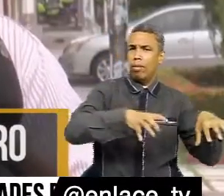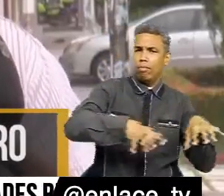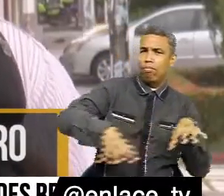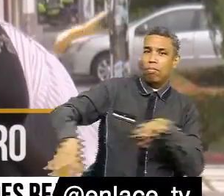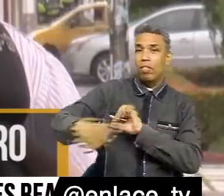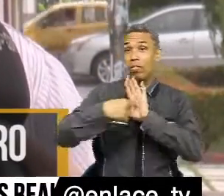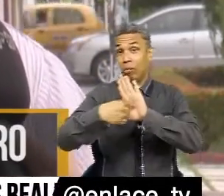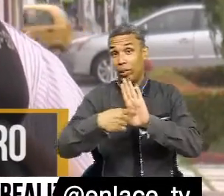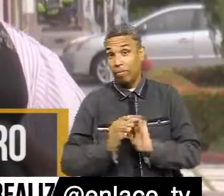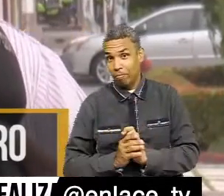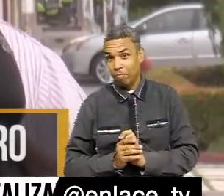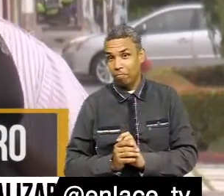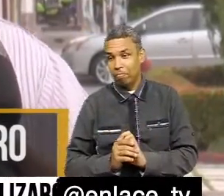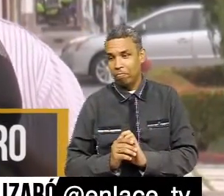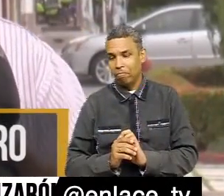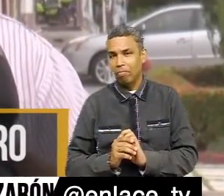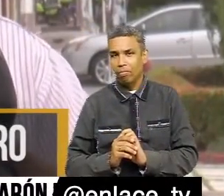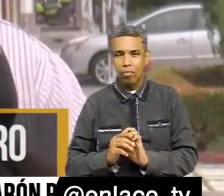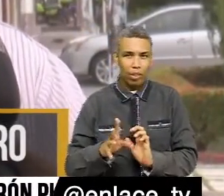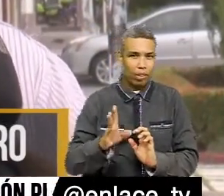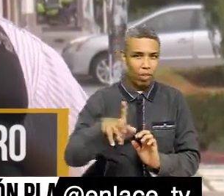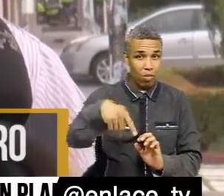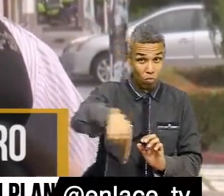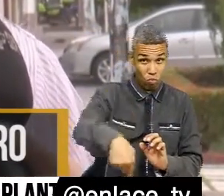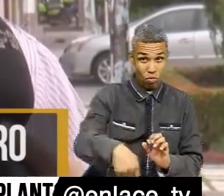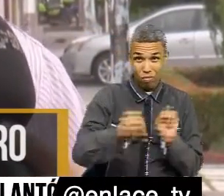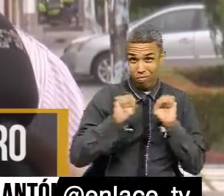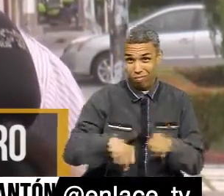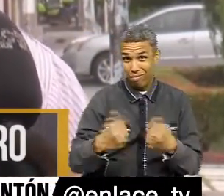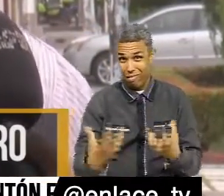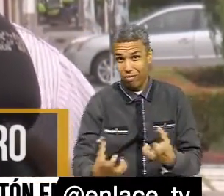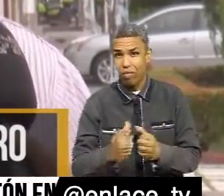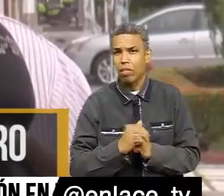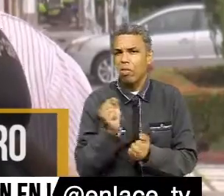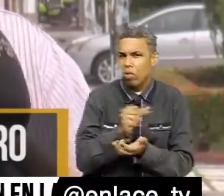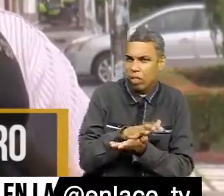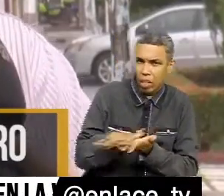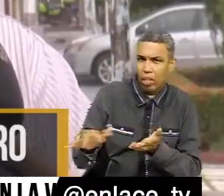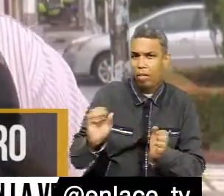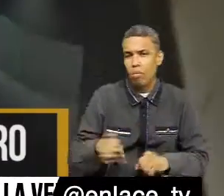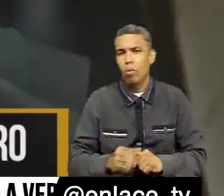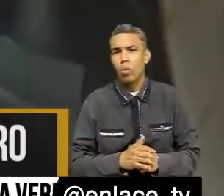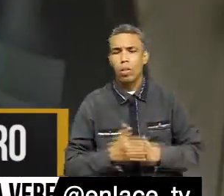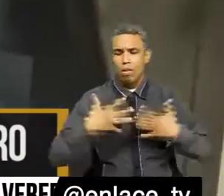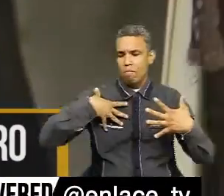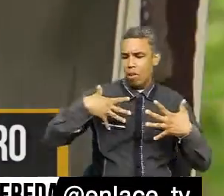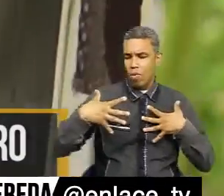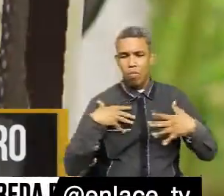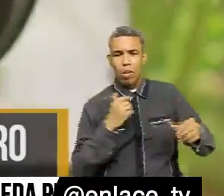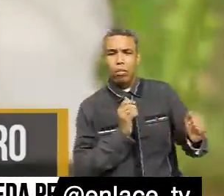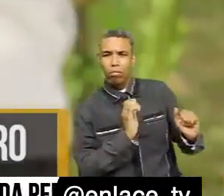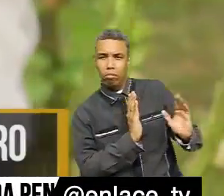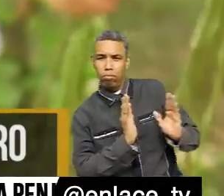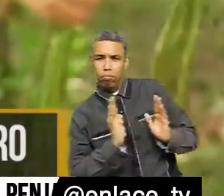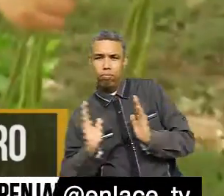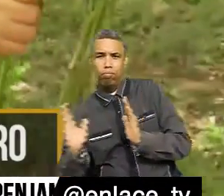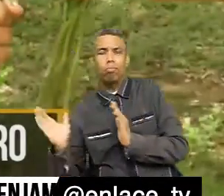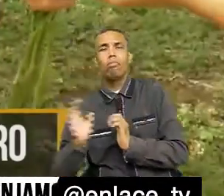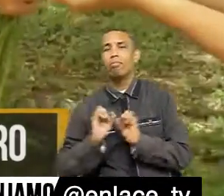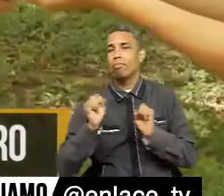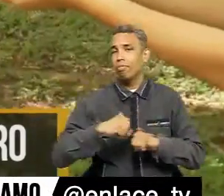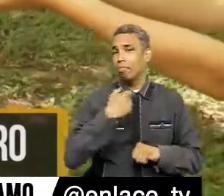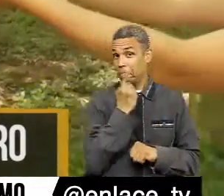quienes nos han respaldado puedan asistir, ver la obra y saber qué es lo que Mochila va a presentar en la ciudad de